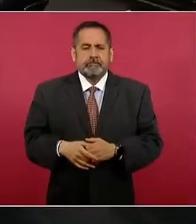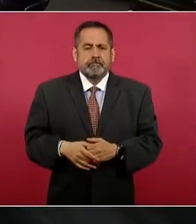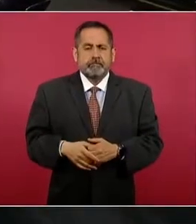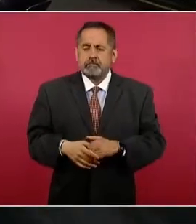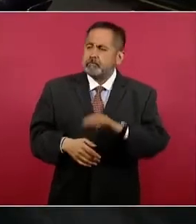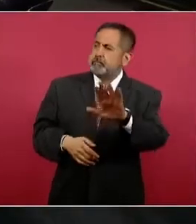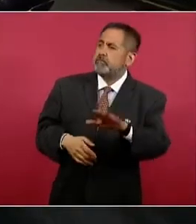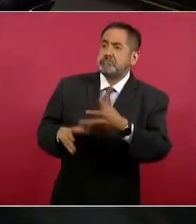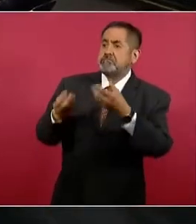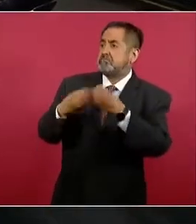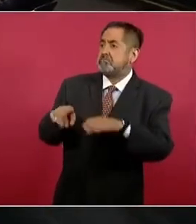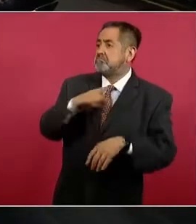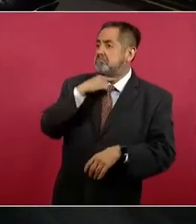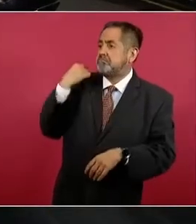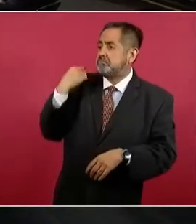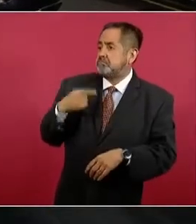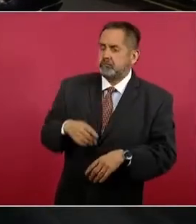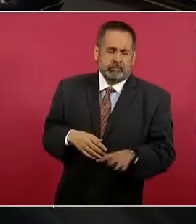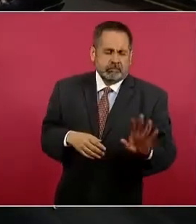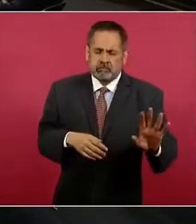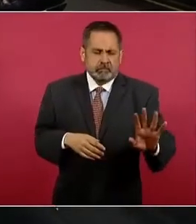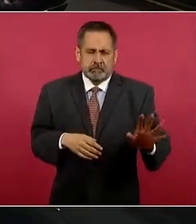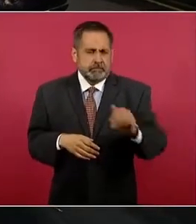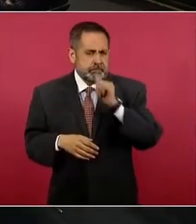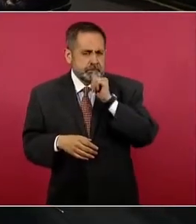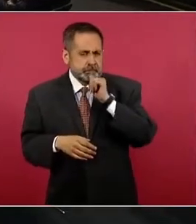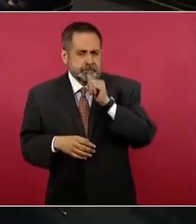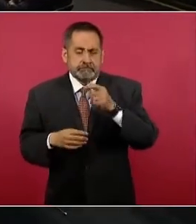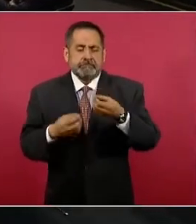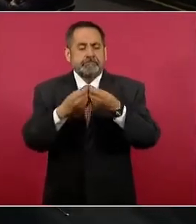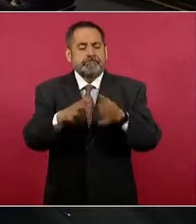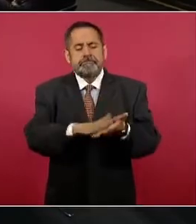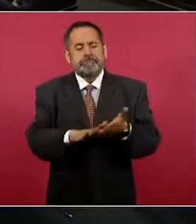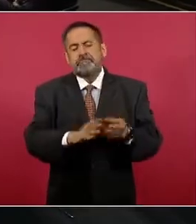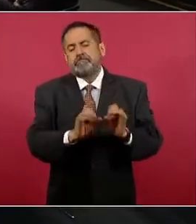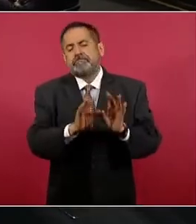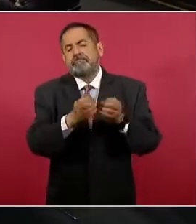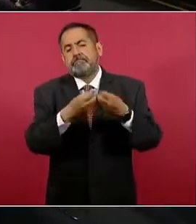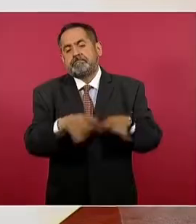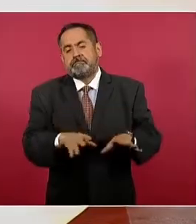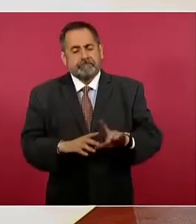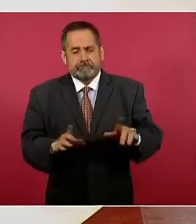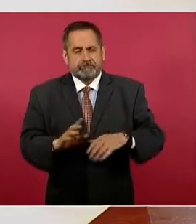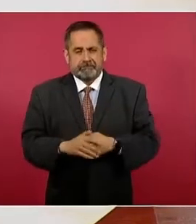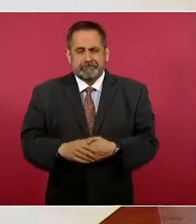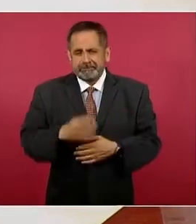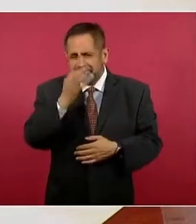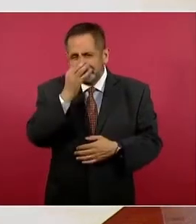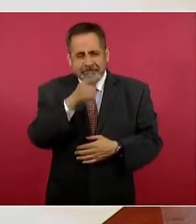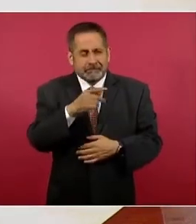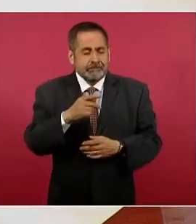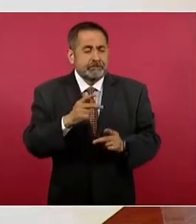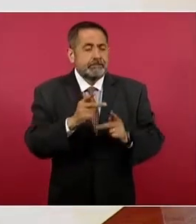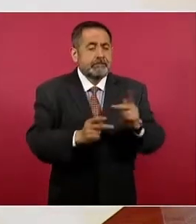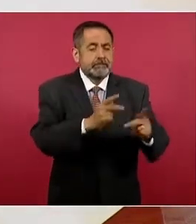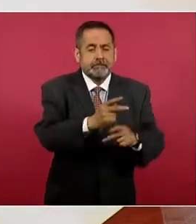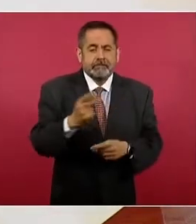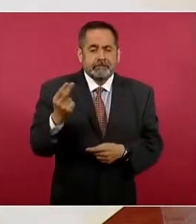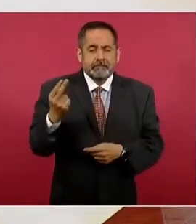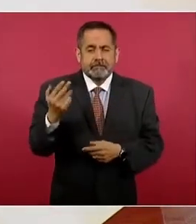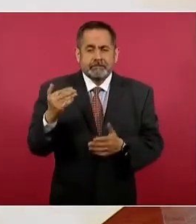fondo perdido. Todavía no podemos hablar de eso. Son créditos de 25,000 pesos